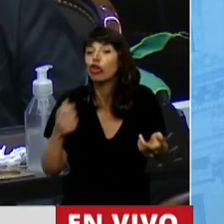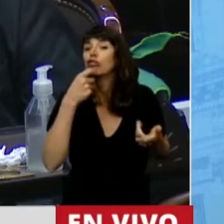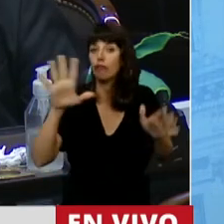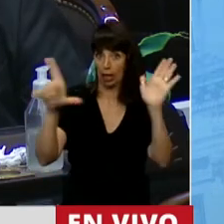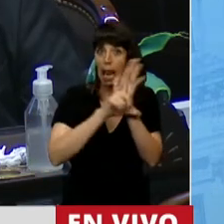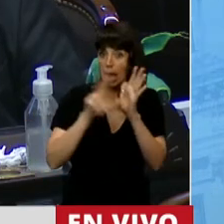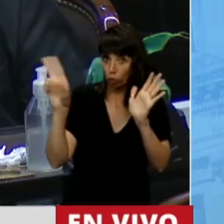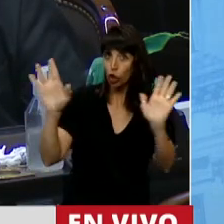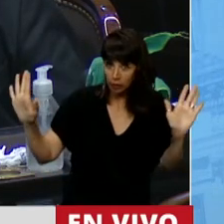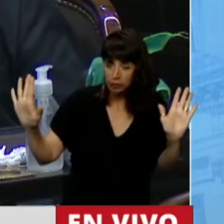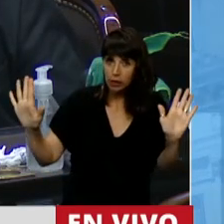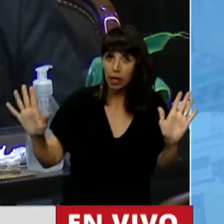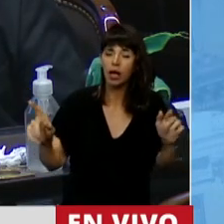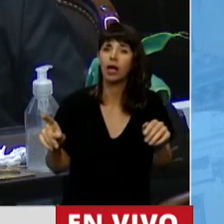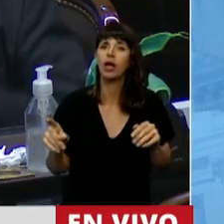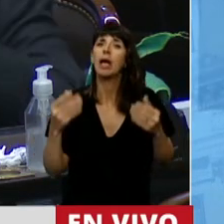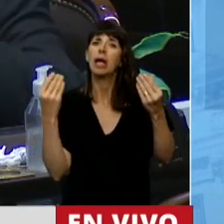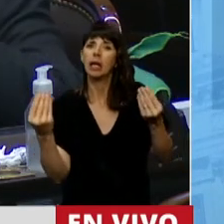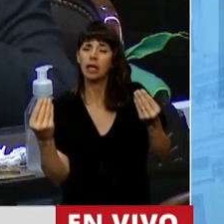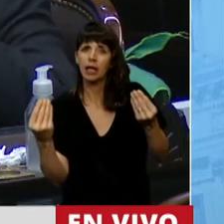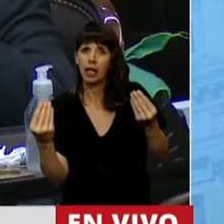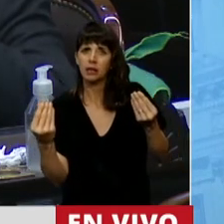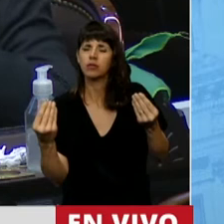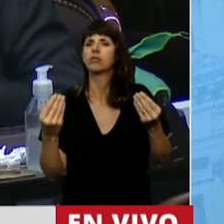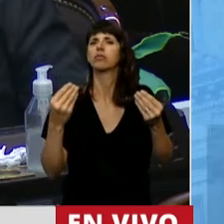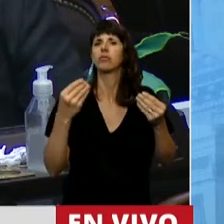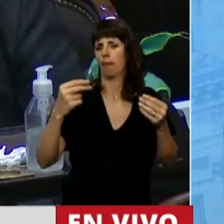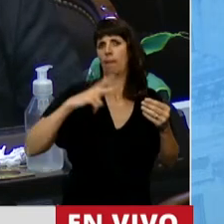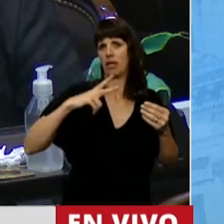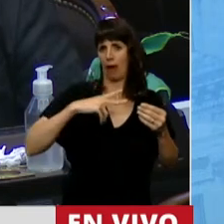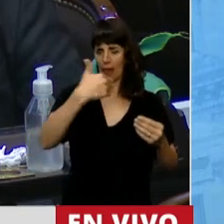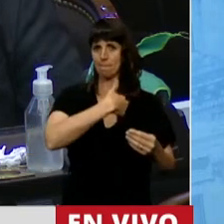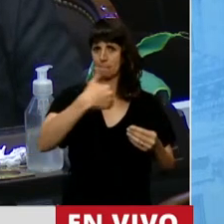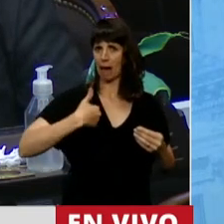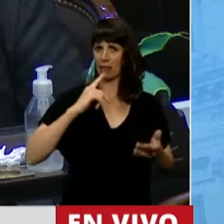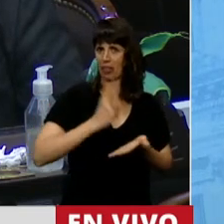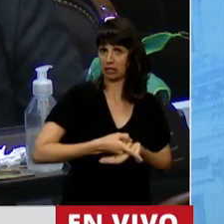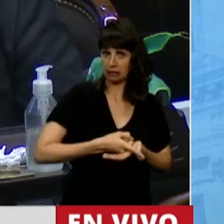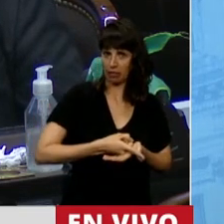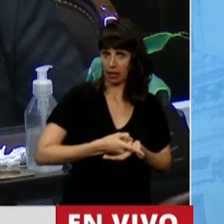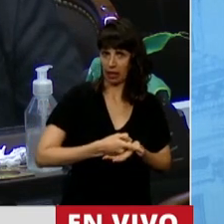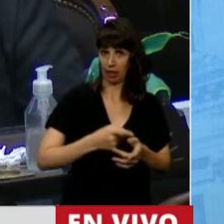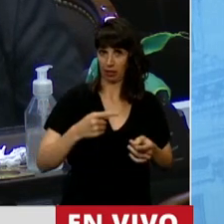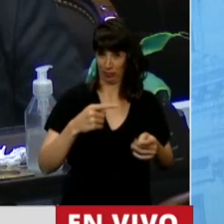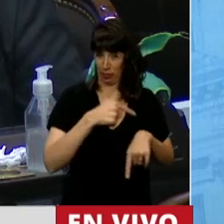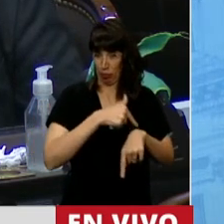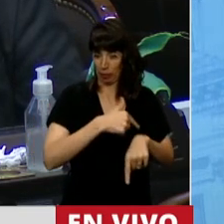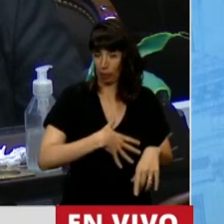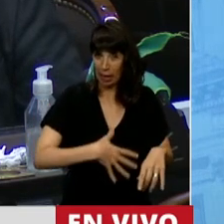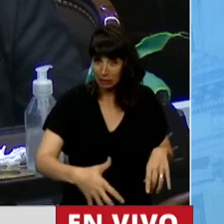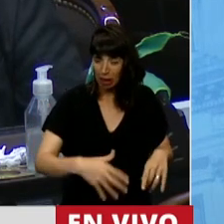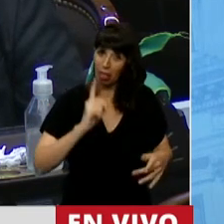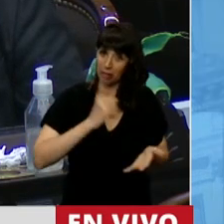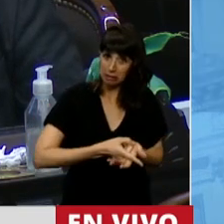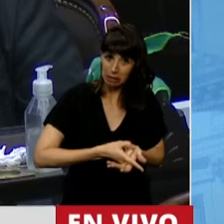ley, no es una acción privada de las madres gestantes. Le pido redondear, diputado. Ni el ejercicio, me da un minuto, presidente,